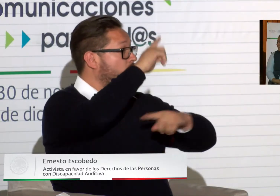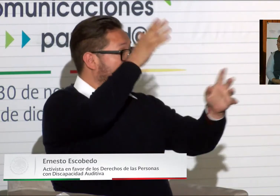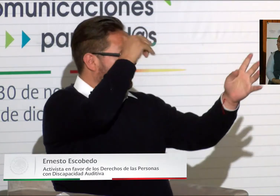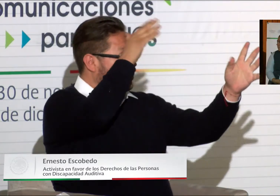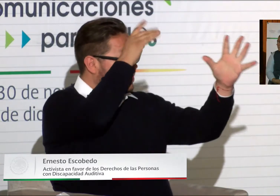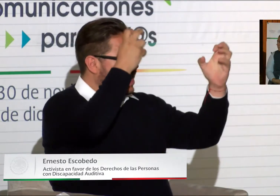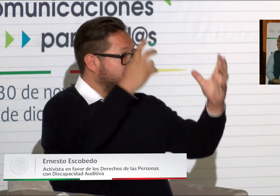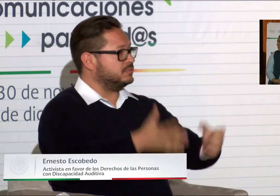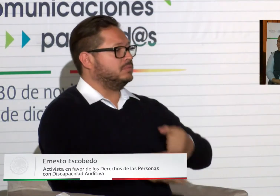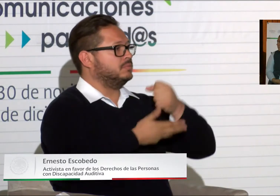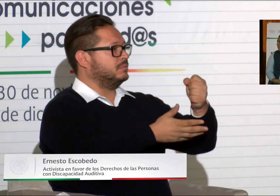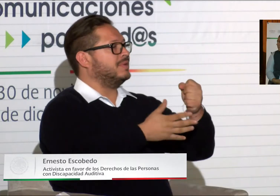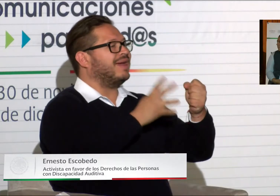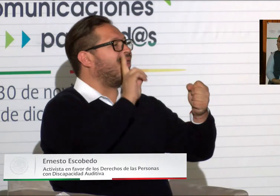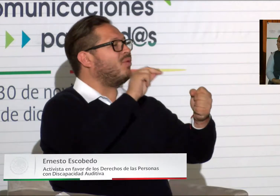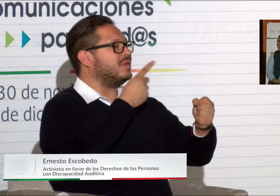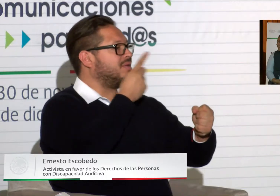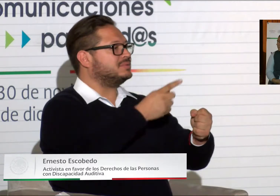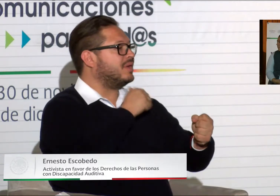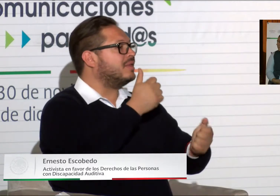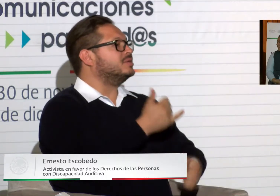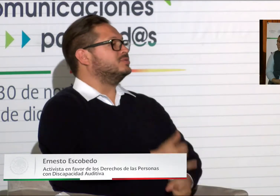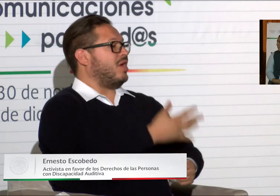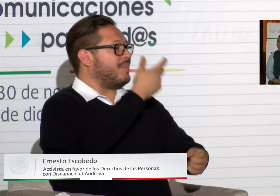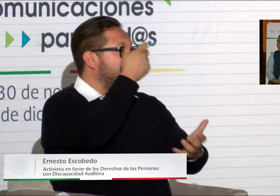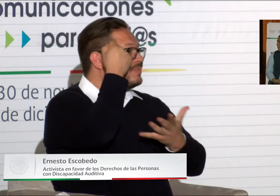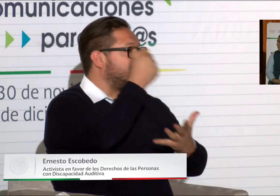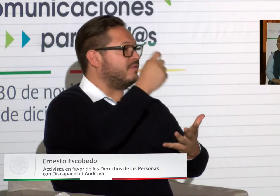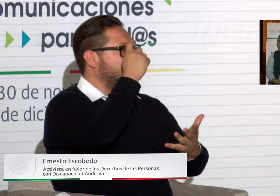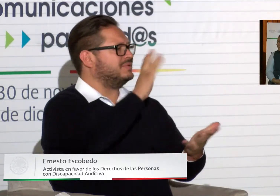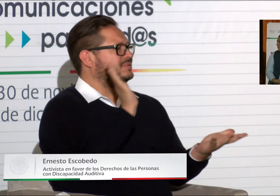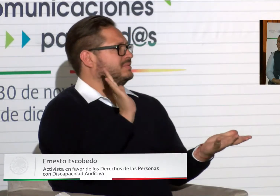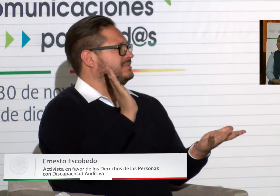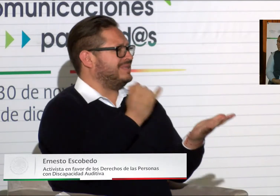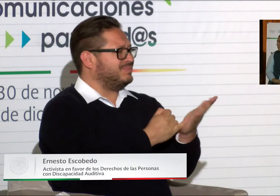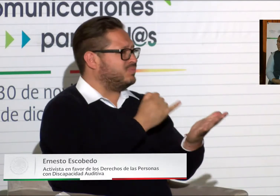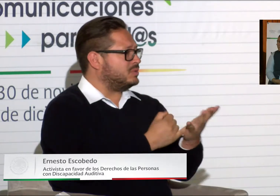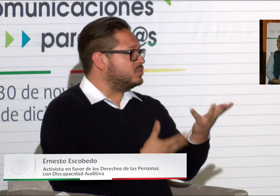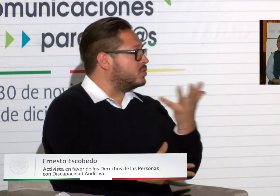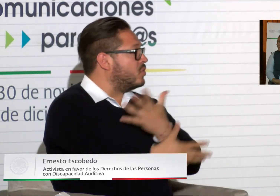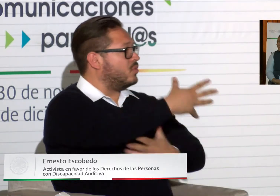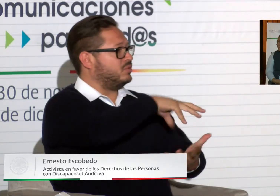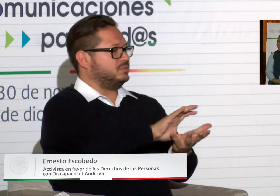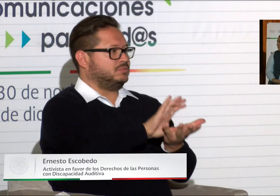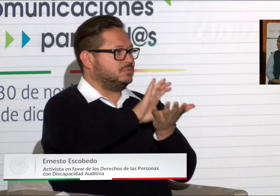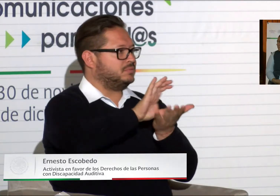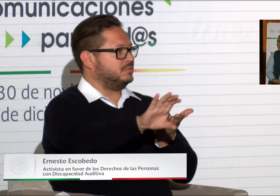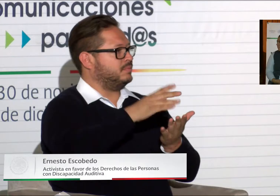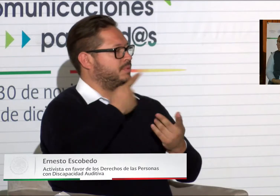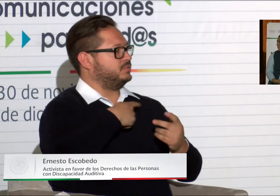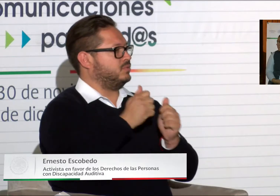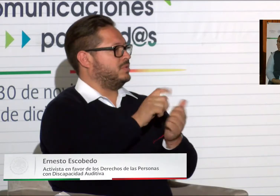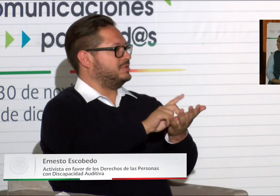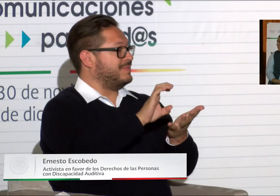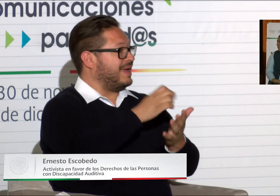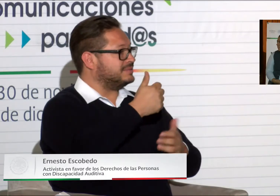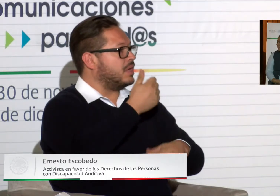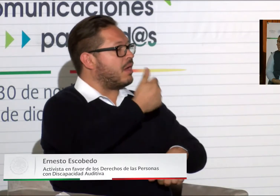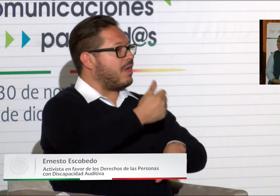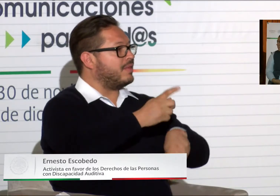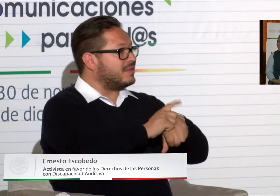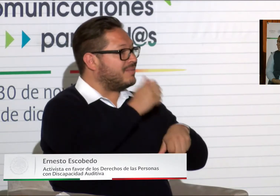veces que el presupuesto, el dinero, son barreras que se nos ponen, no piensan en nosotros las personas con discapacidad auditiva.